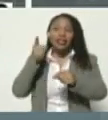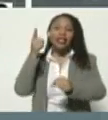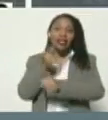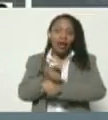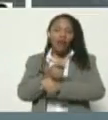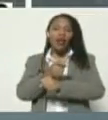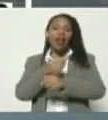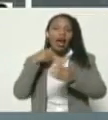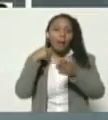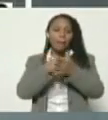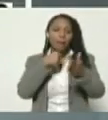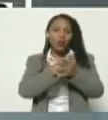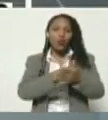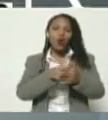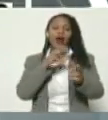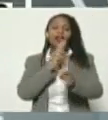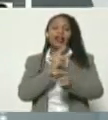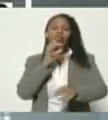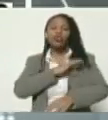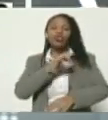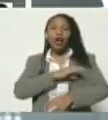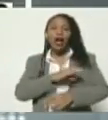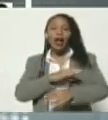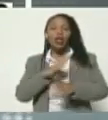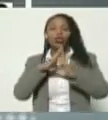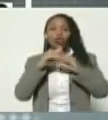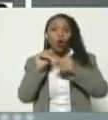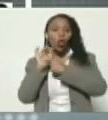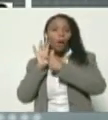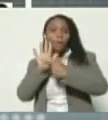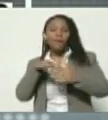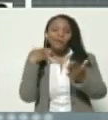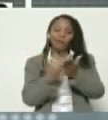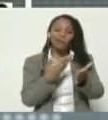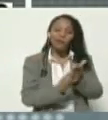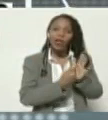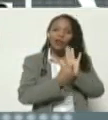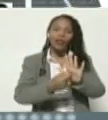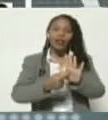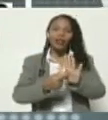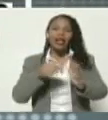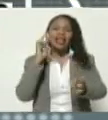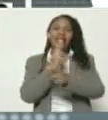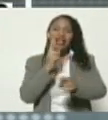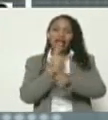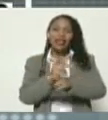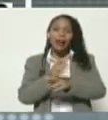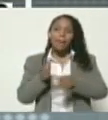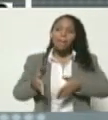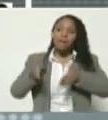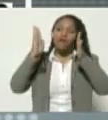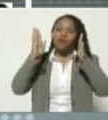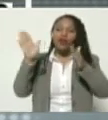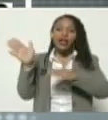redes sociales. Medios, redes y paredes, hemos dicho. Medios, redes, paredes y